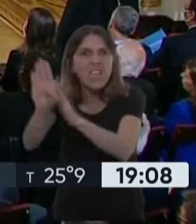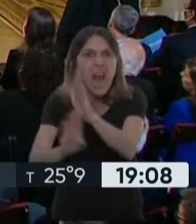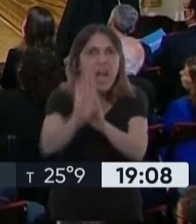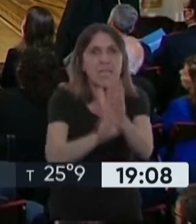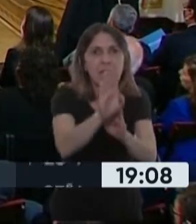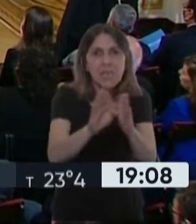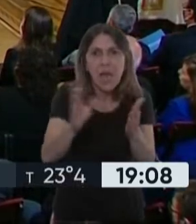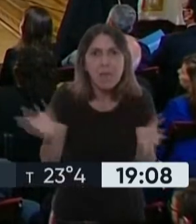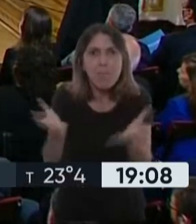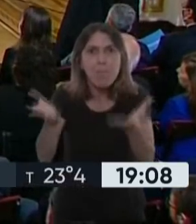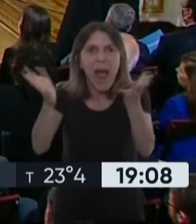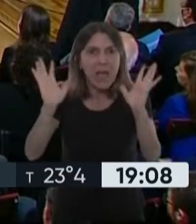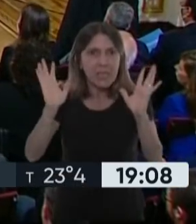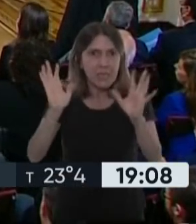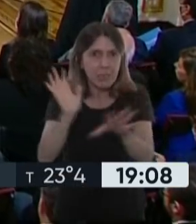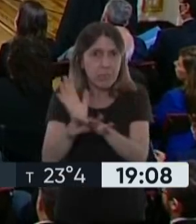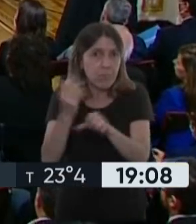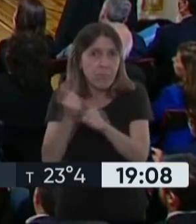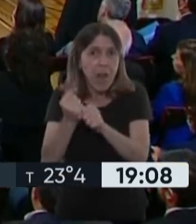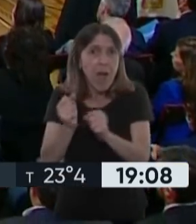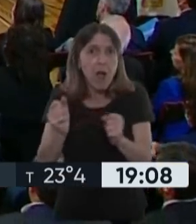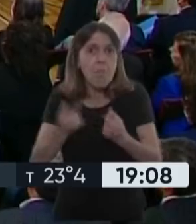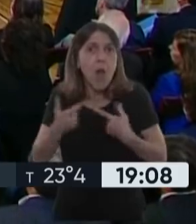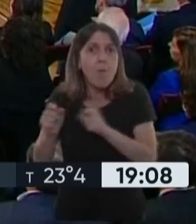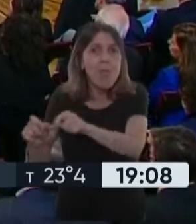trabajo genuinamente.